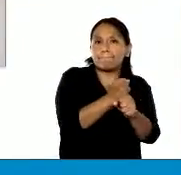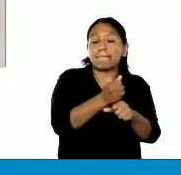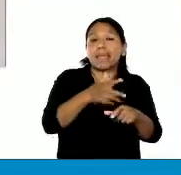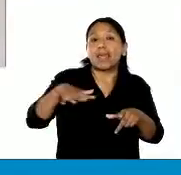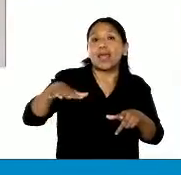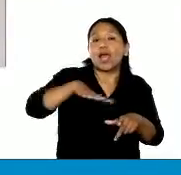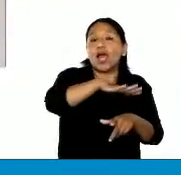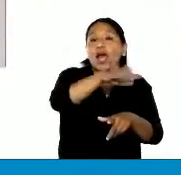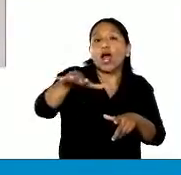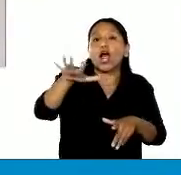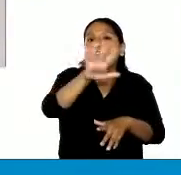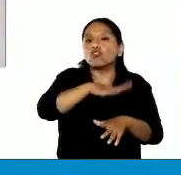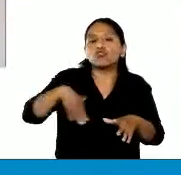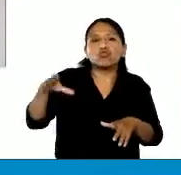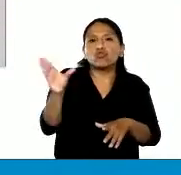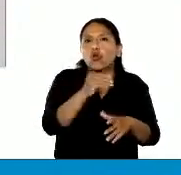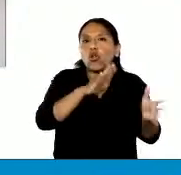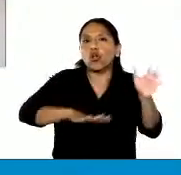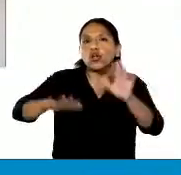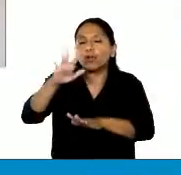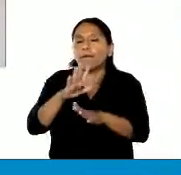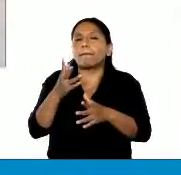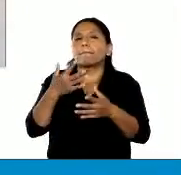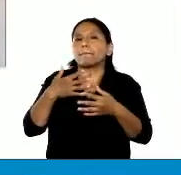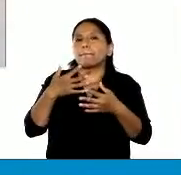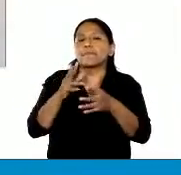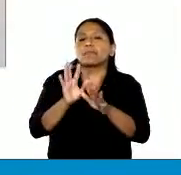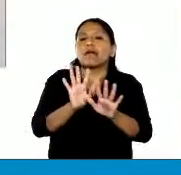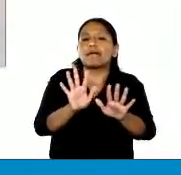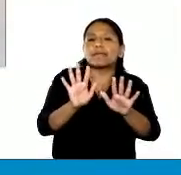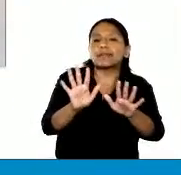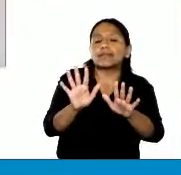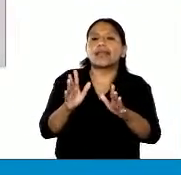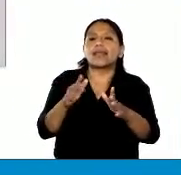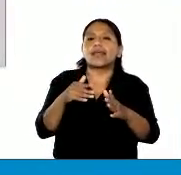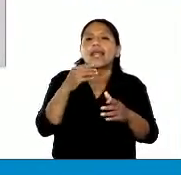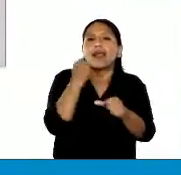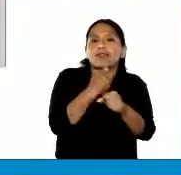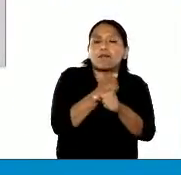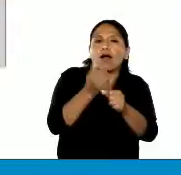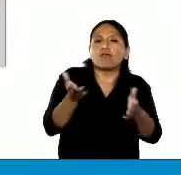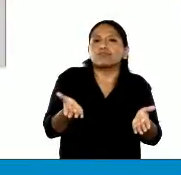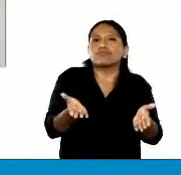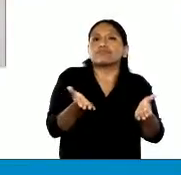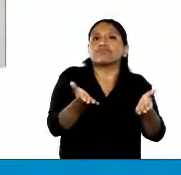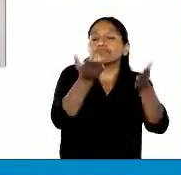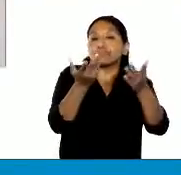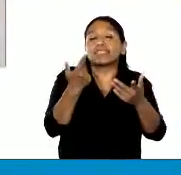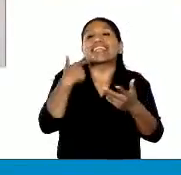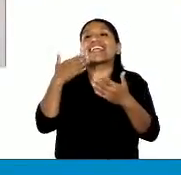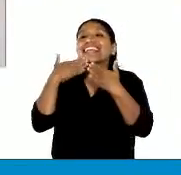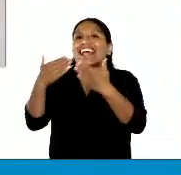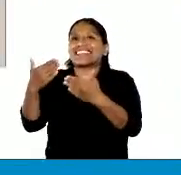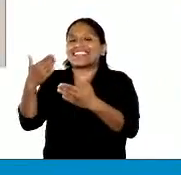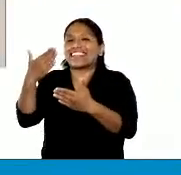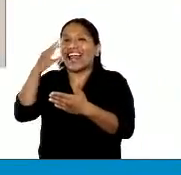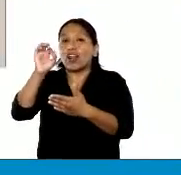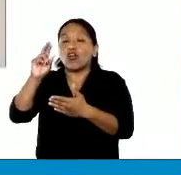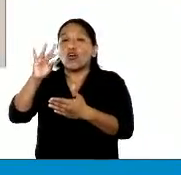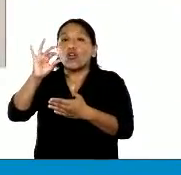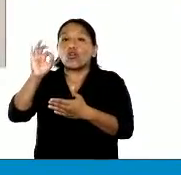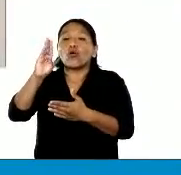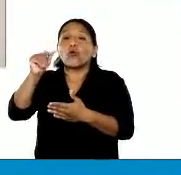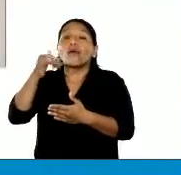vanguardia organizada e impedir que se profundice el ascenso obrero, ya que en nuestro país, a partir del Cordobazo, en mayo del